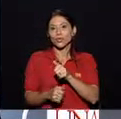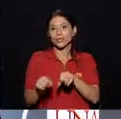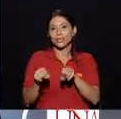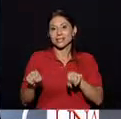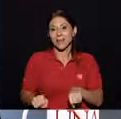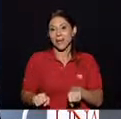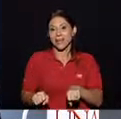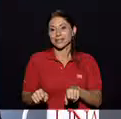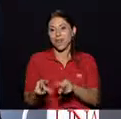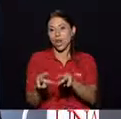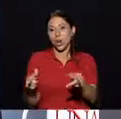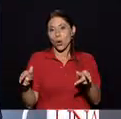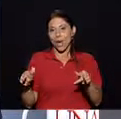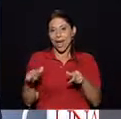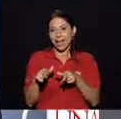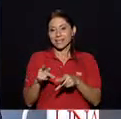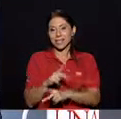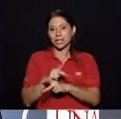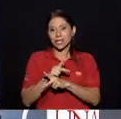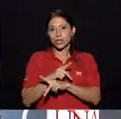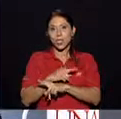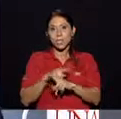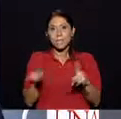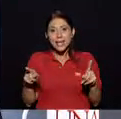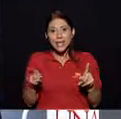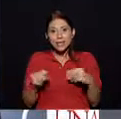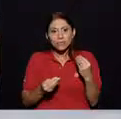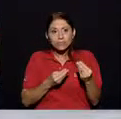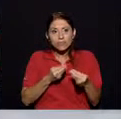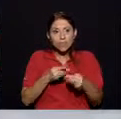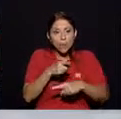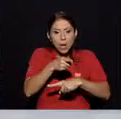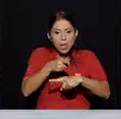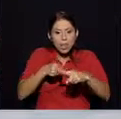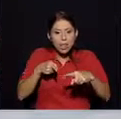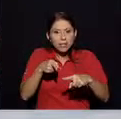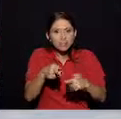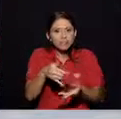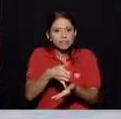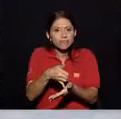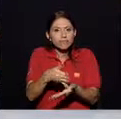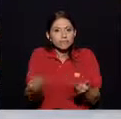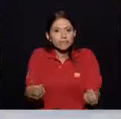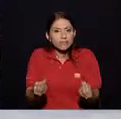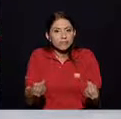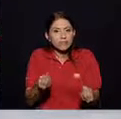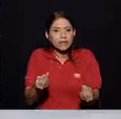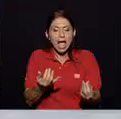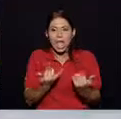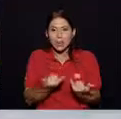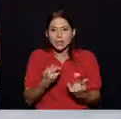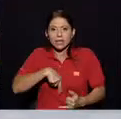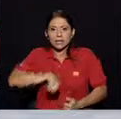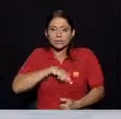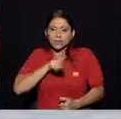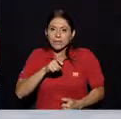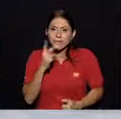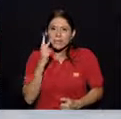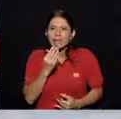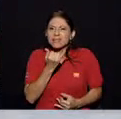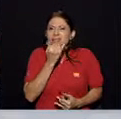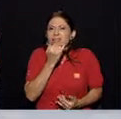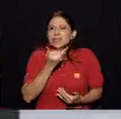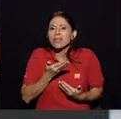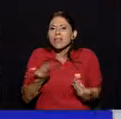los últimos 5 años. Nosotros no creemos que ese sea no sé si me explico, es decir,